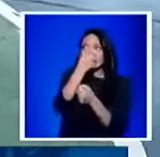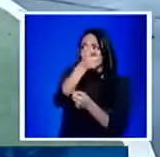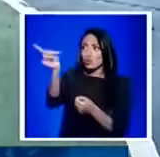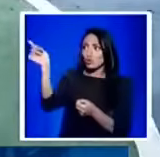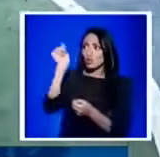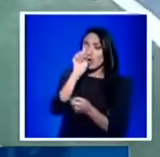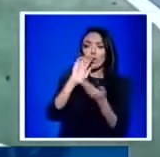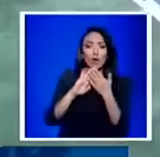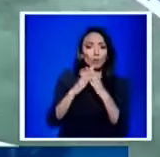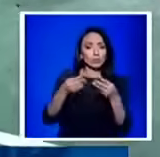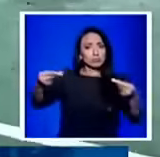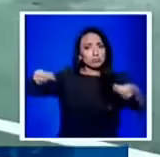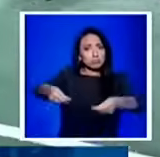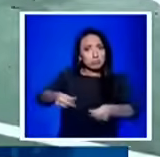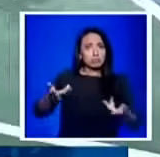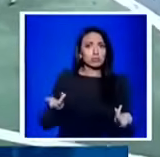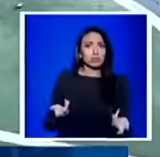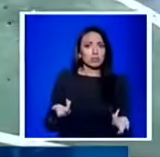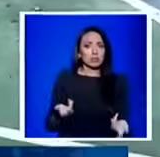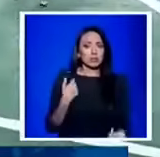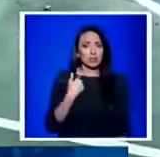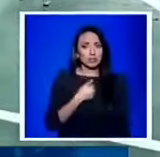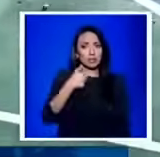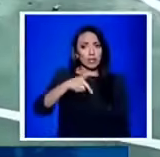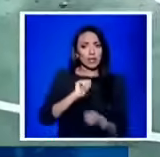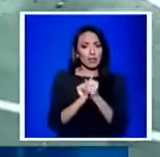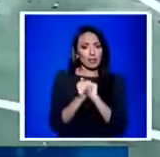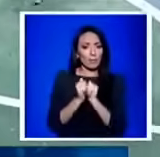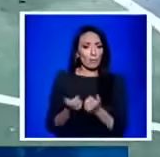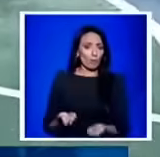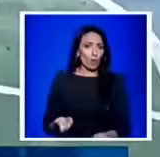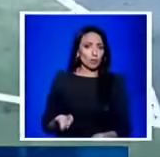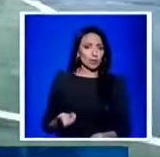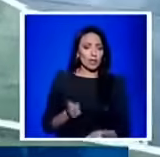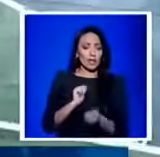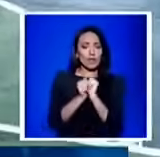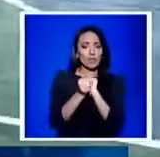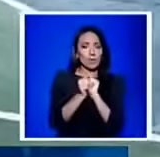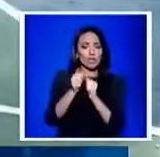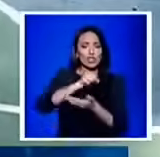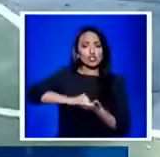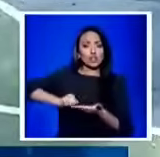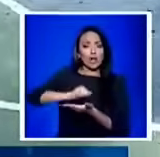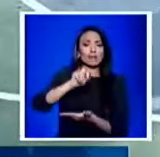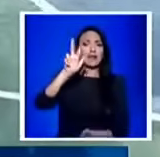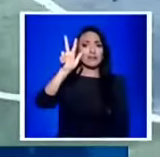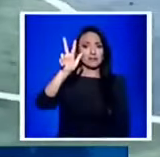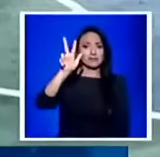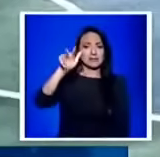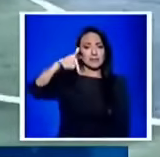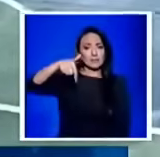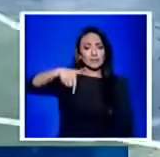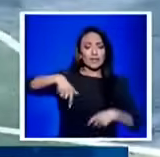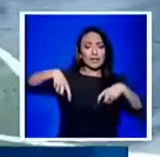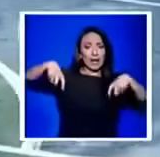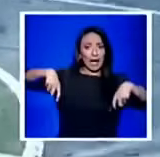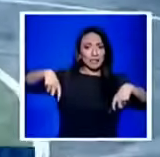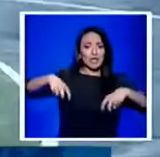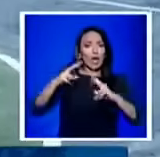esto beneficia a los niños y jóvenes que practican deporte aquí en Solana, en el sector 3. Esta es una de las canchas más conocidas